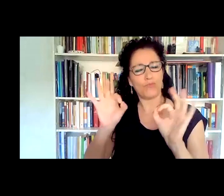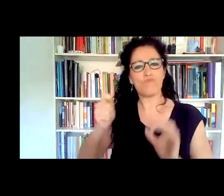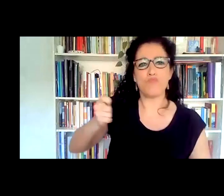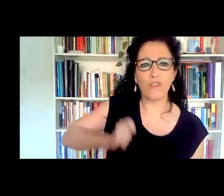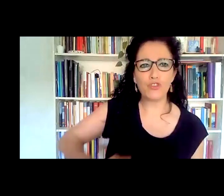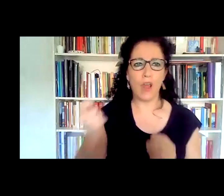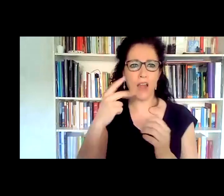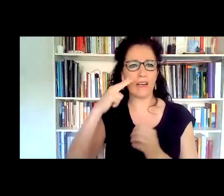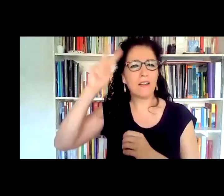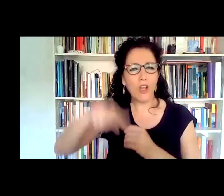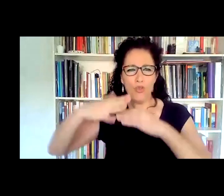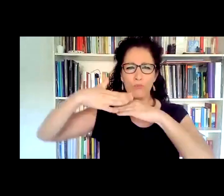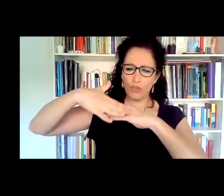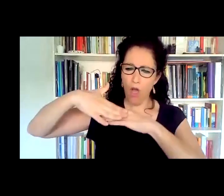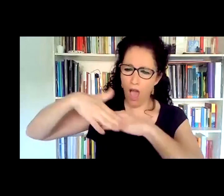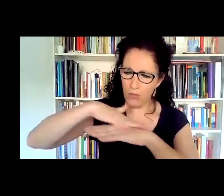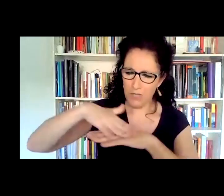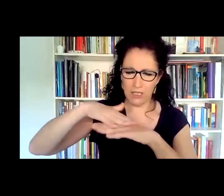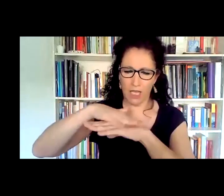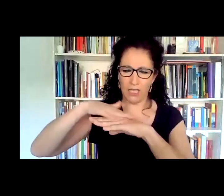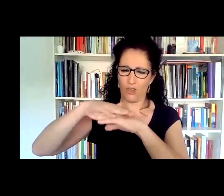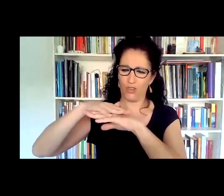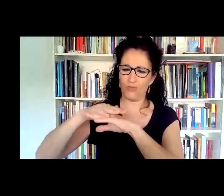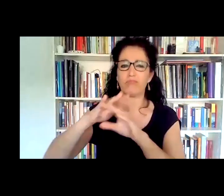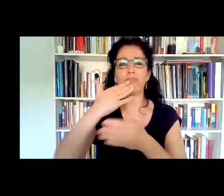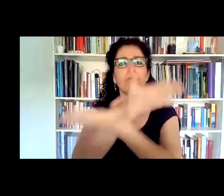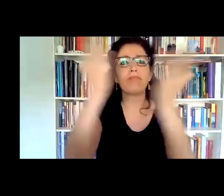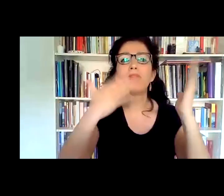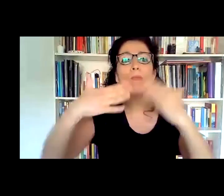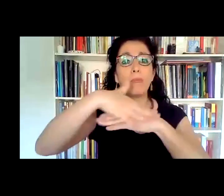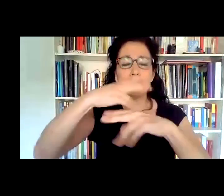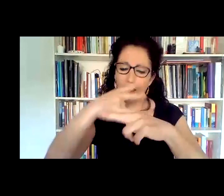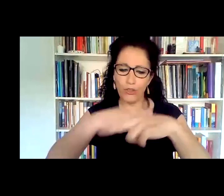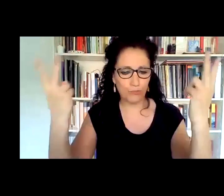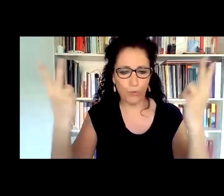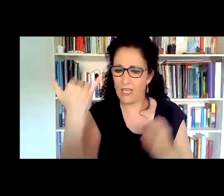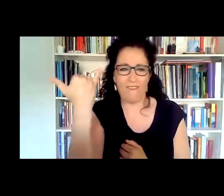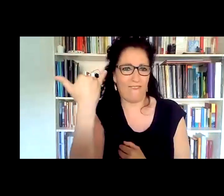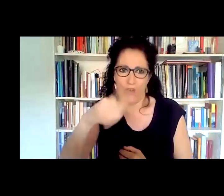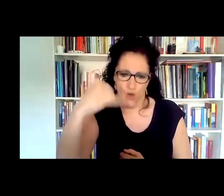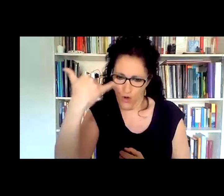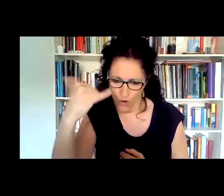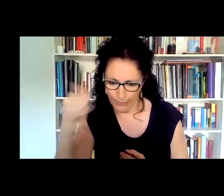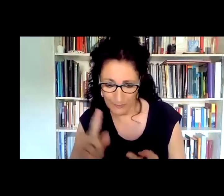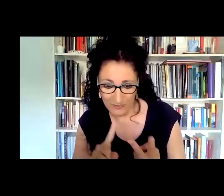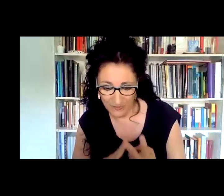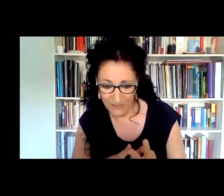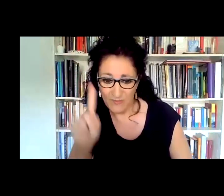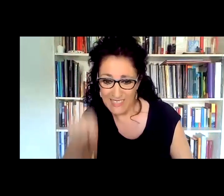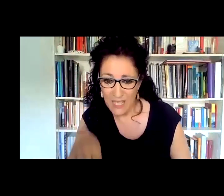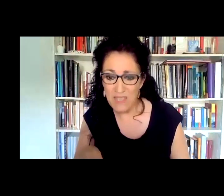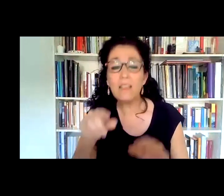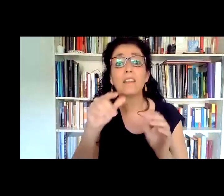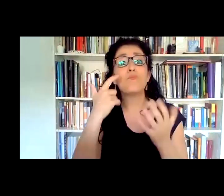el reconocimiento de estos profesionales a nivel administrativo y público, que todavía